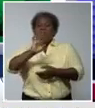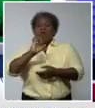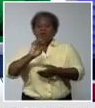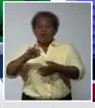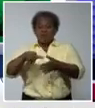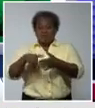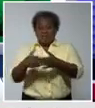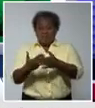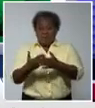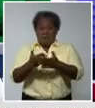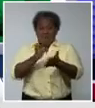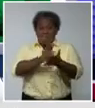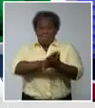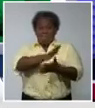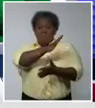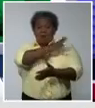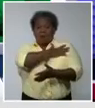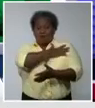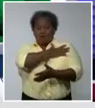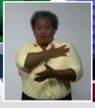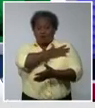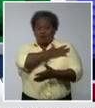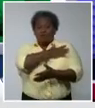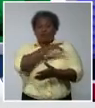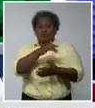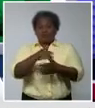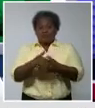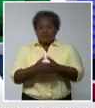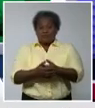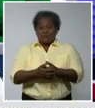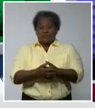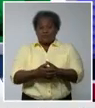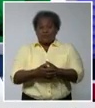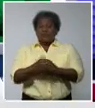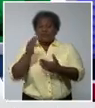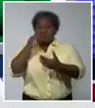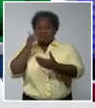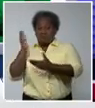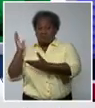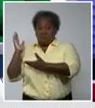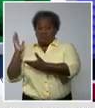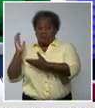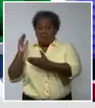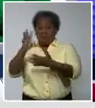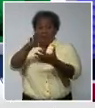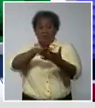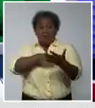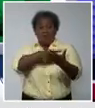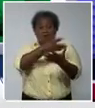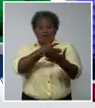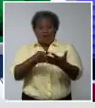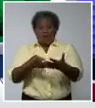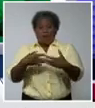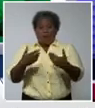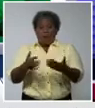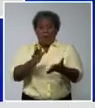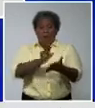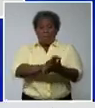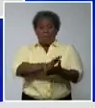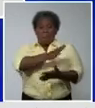marzo y que ustedes pueden ver como el mes de marzo con